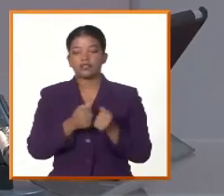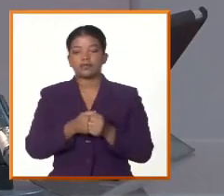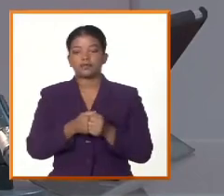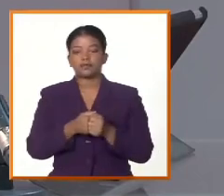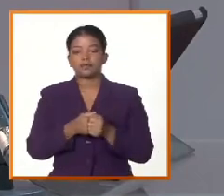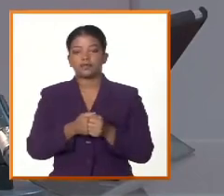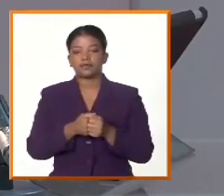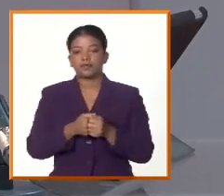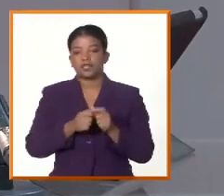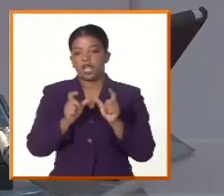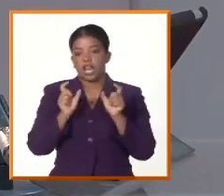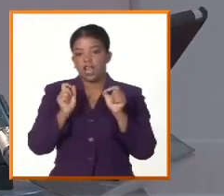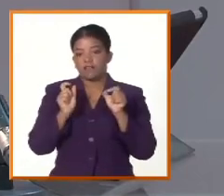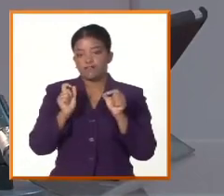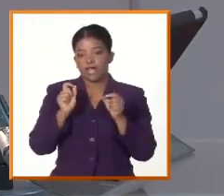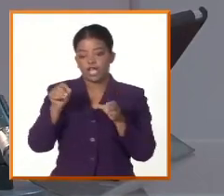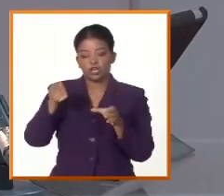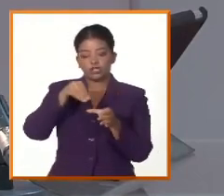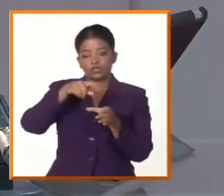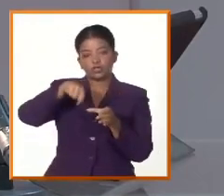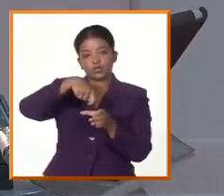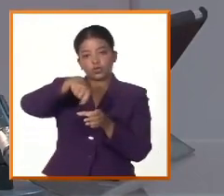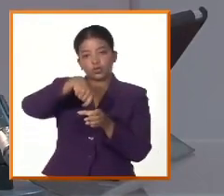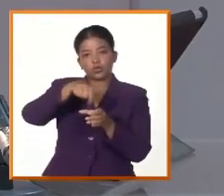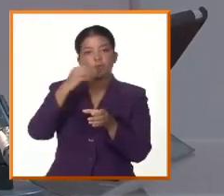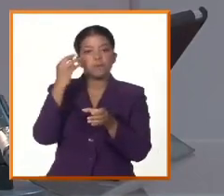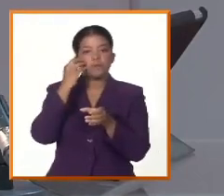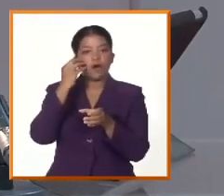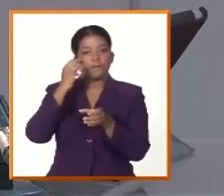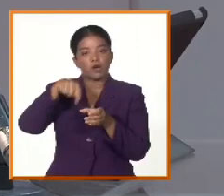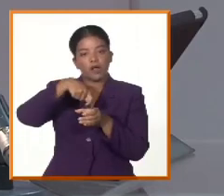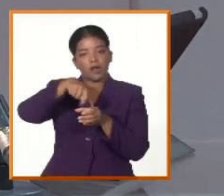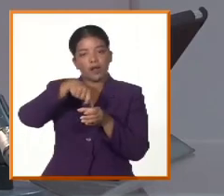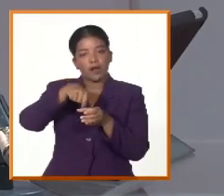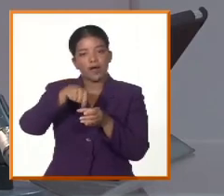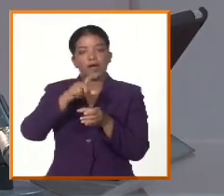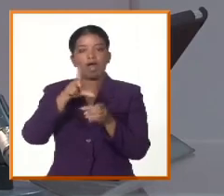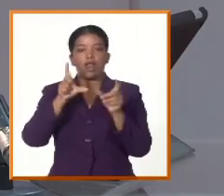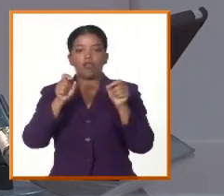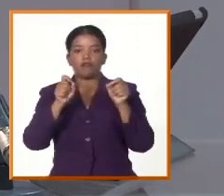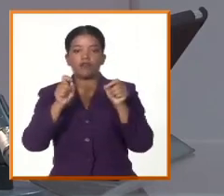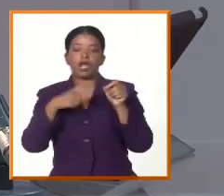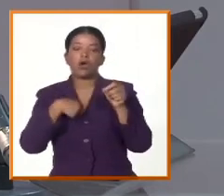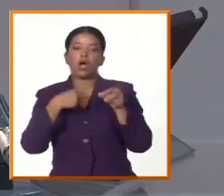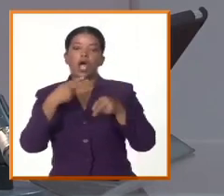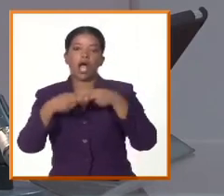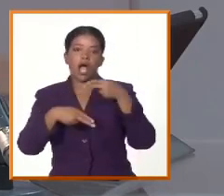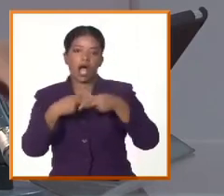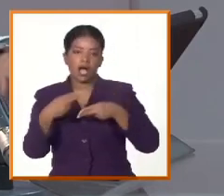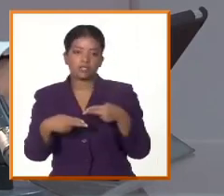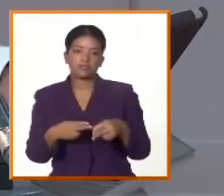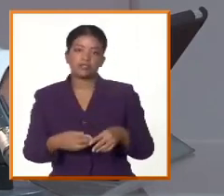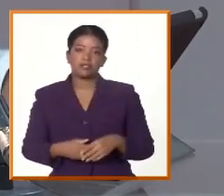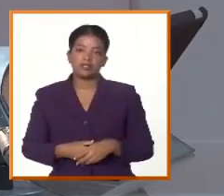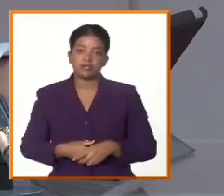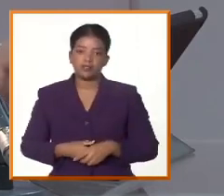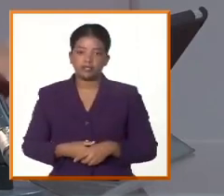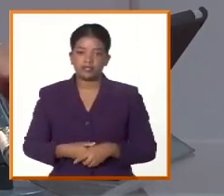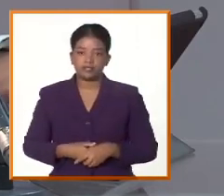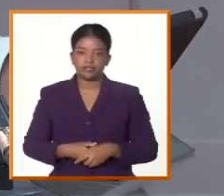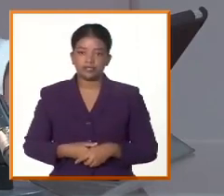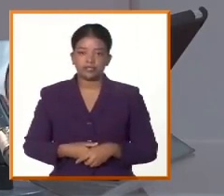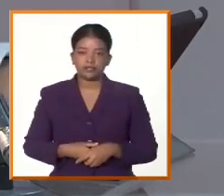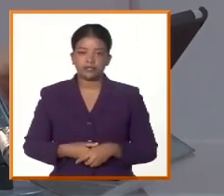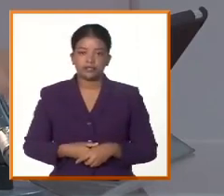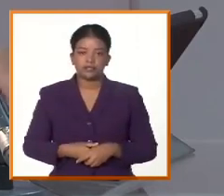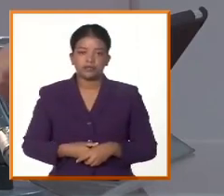para los refrescos la el Instituto cuenta con una planta de elaboración de de sabores y bueno hace la extracción